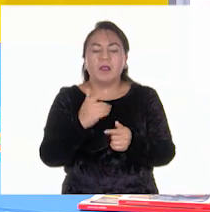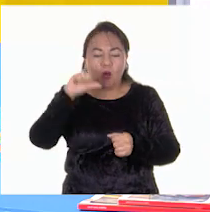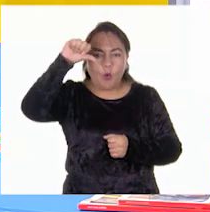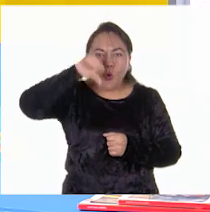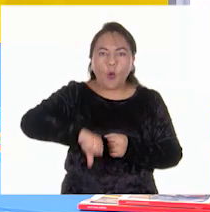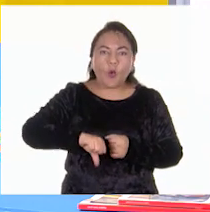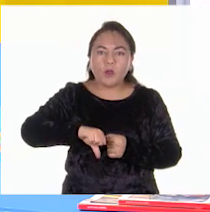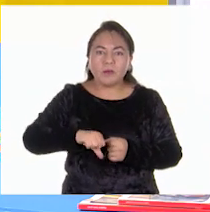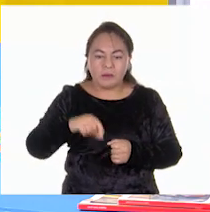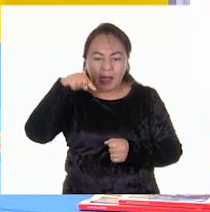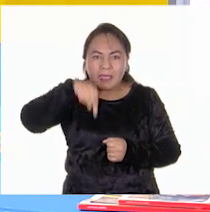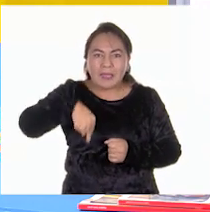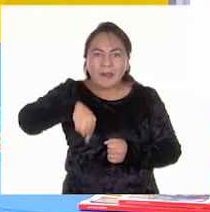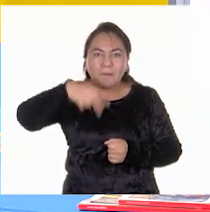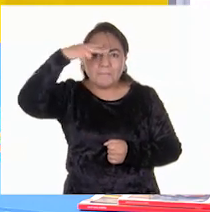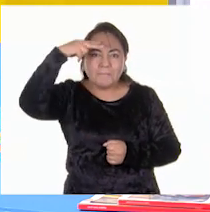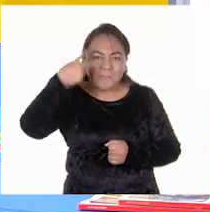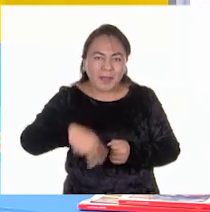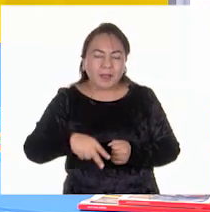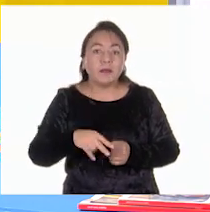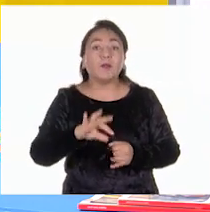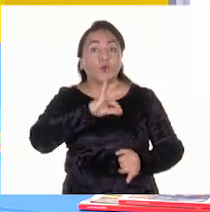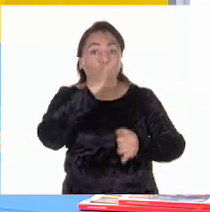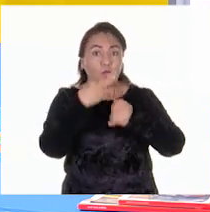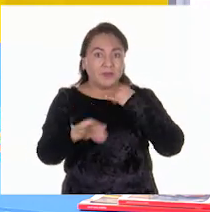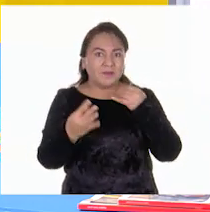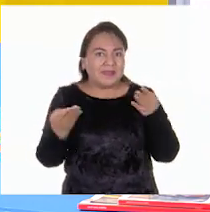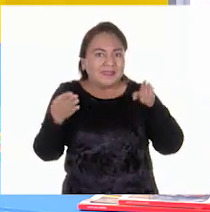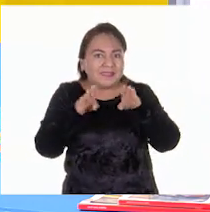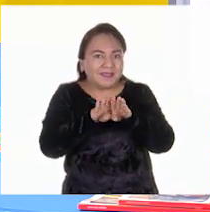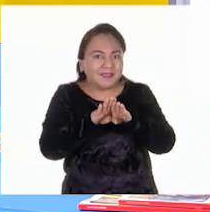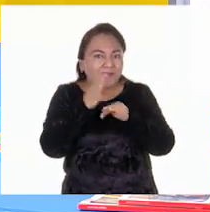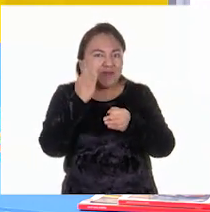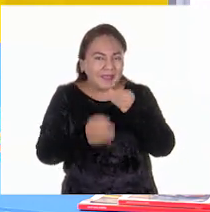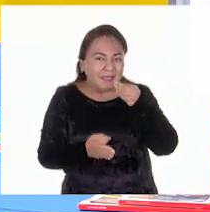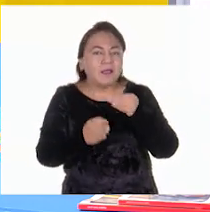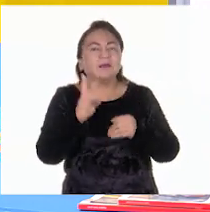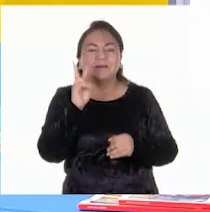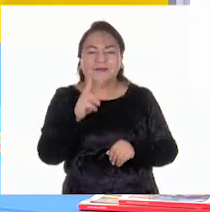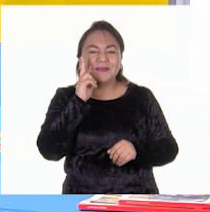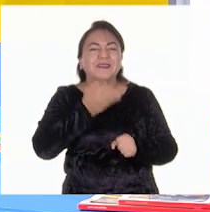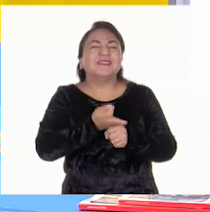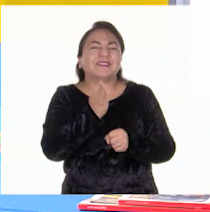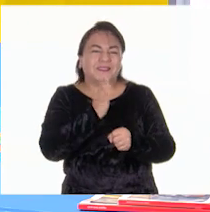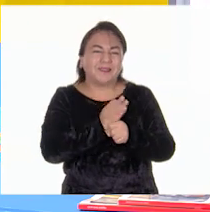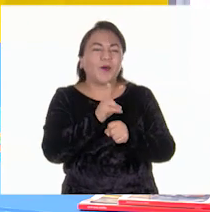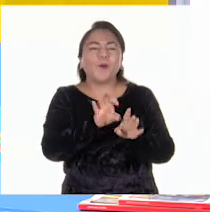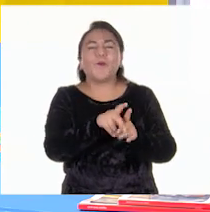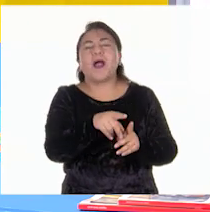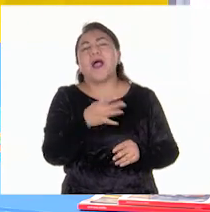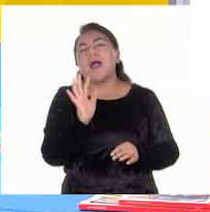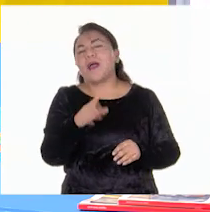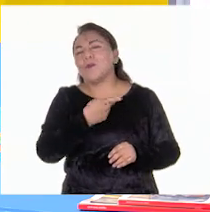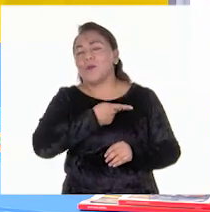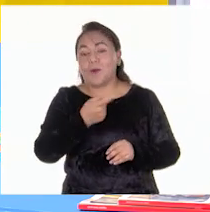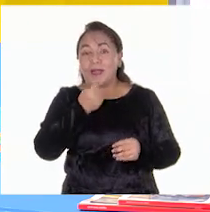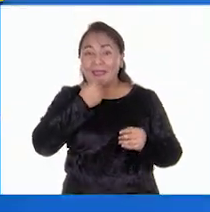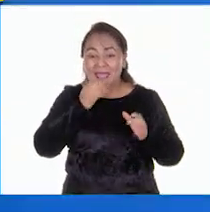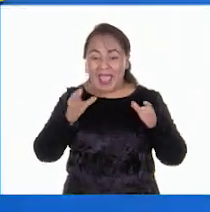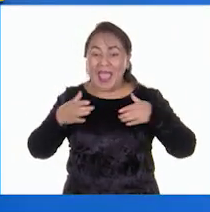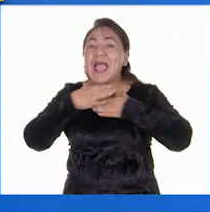presente, en México. El final también me parece muy simpático, irónico. Pobre señor Juan